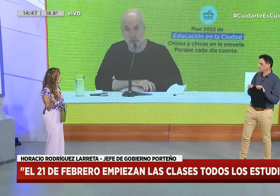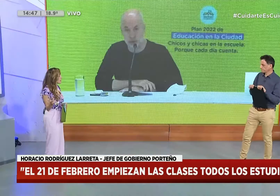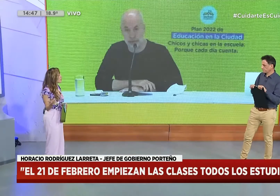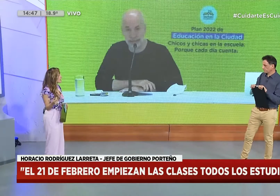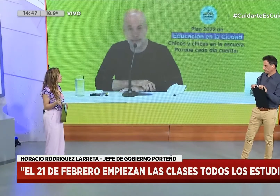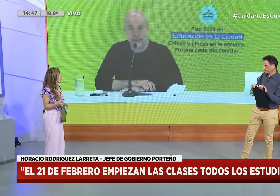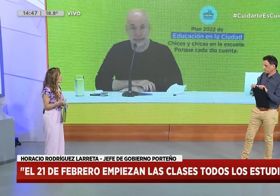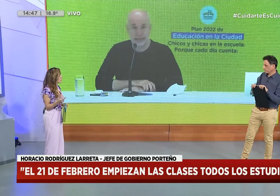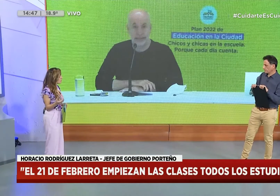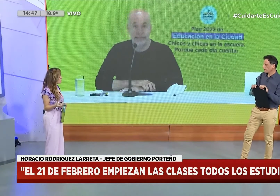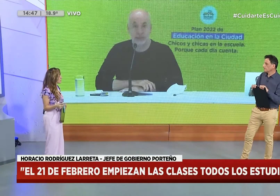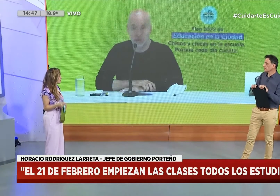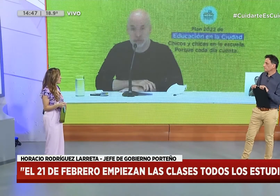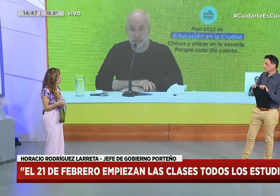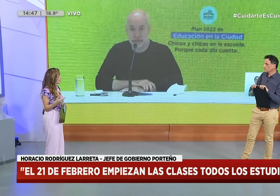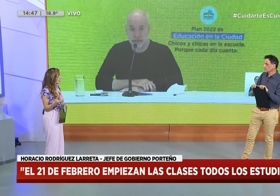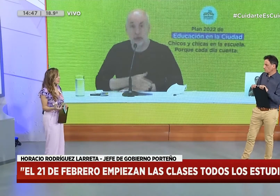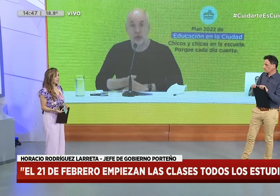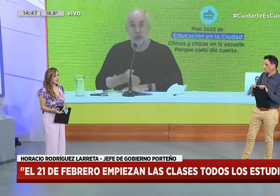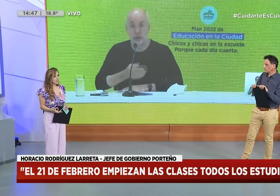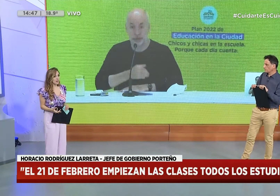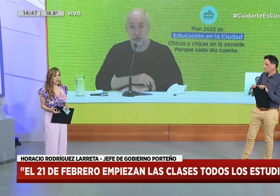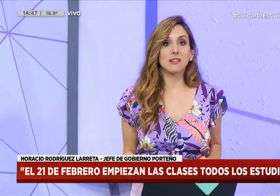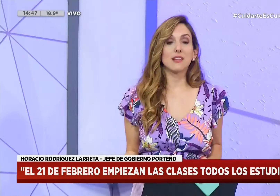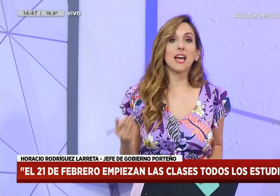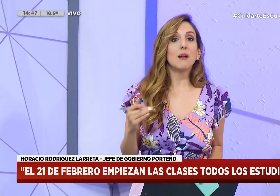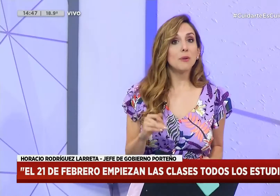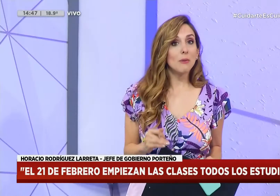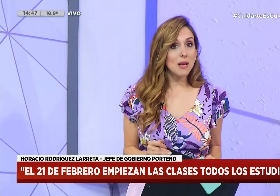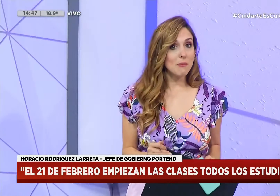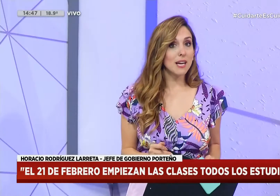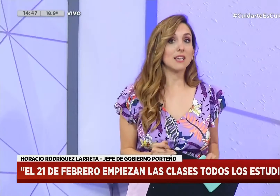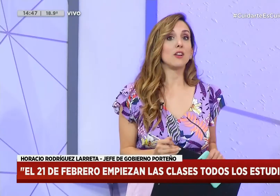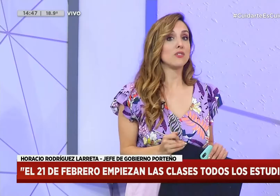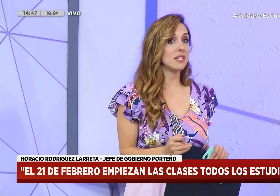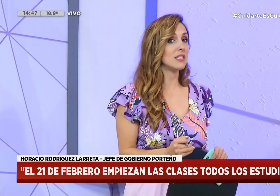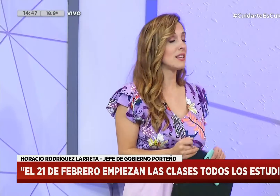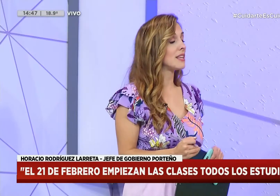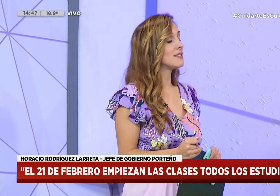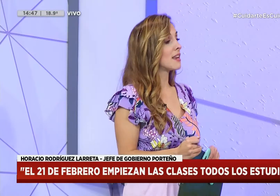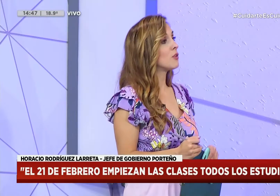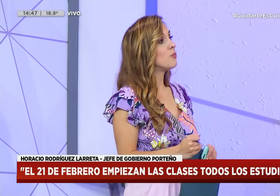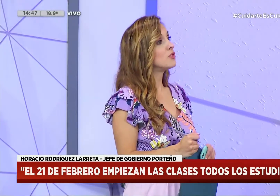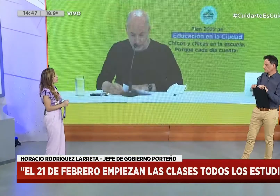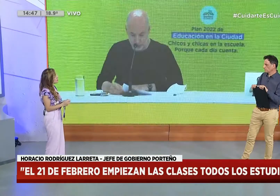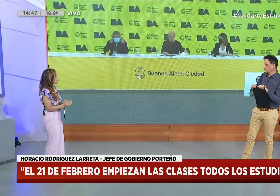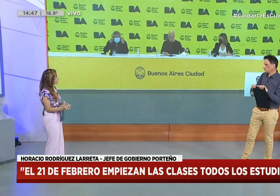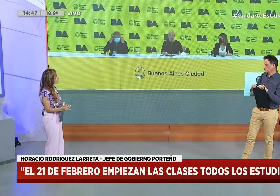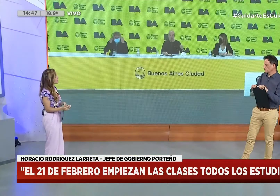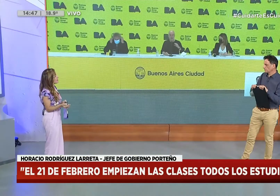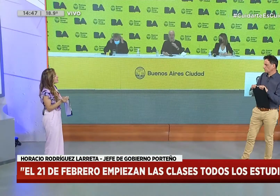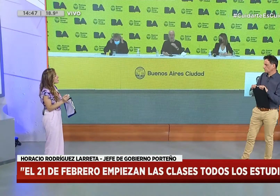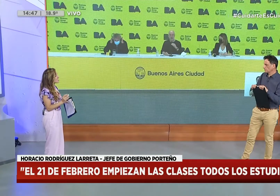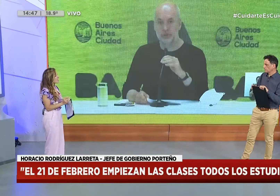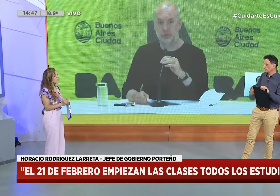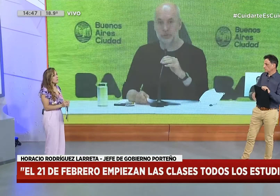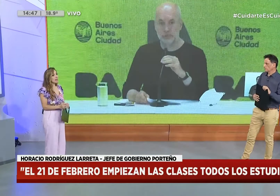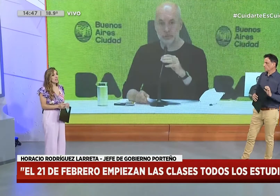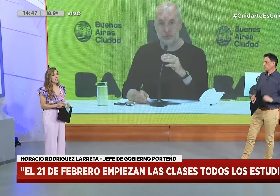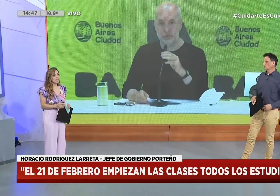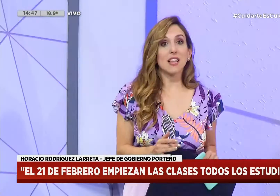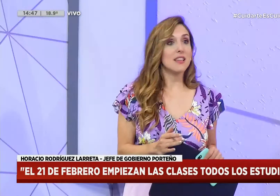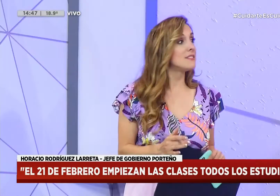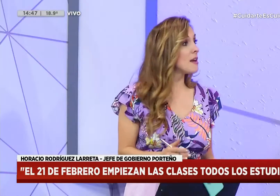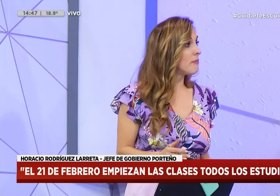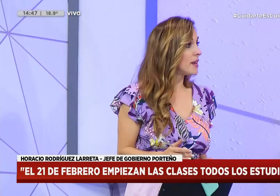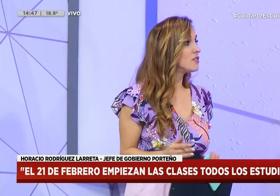de febrero darían bien los números. Hay más de 30 días hábiles. El problema es que los docentes ya están cerrando muchas mesas de examen